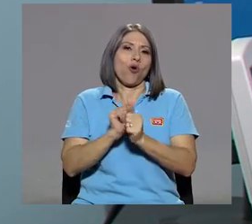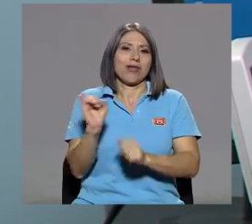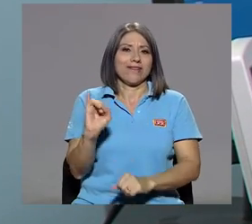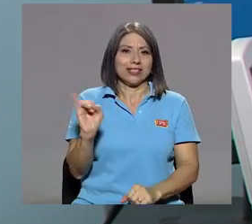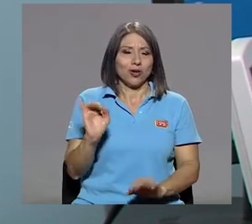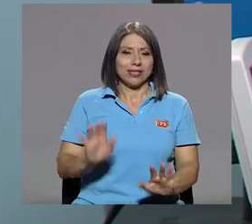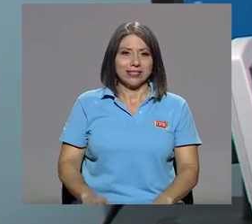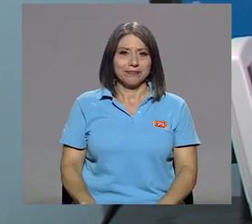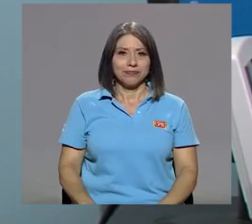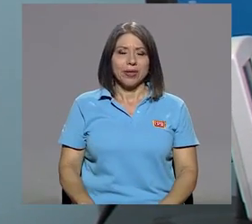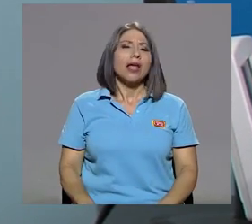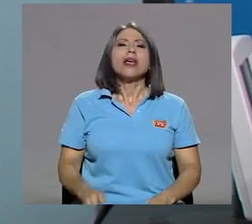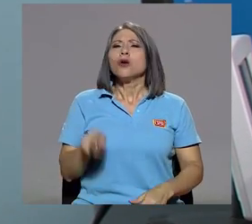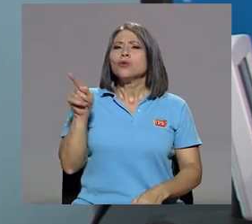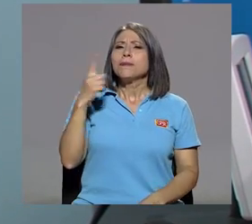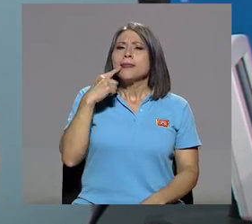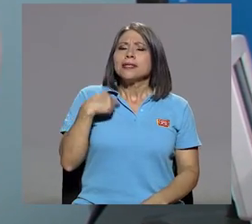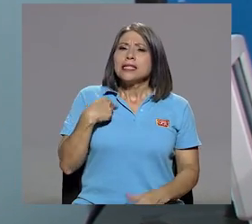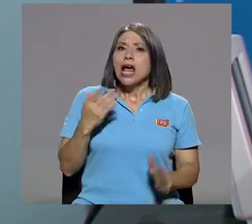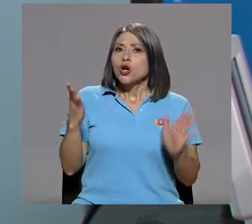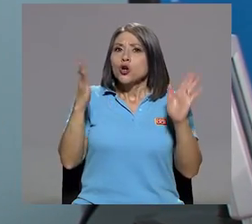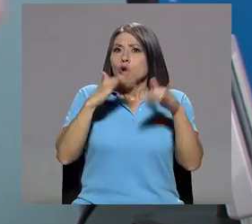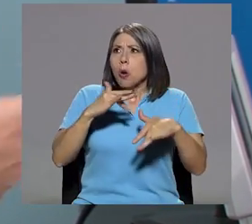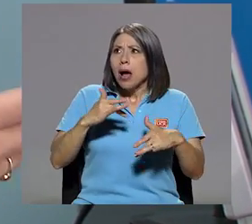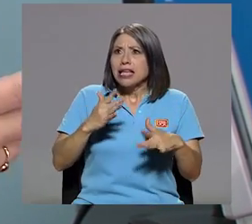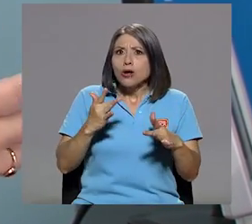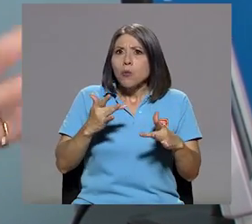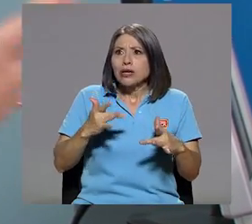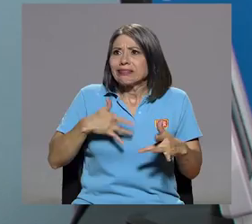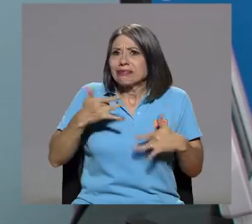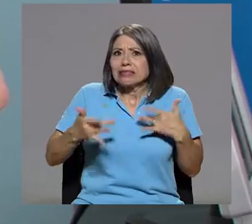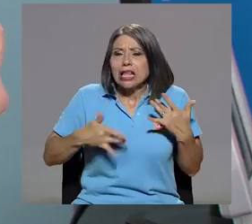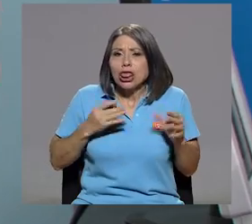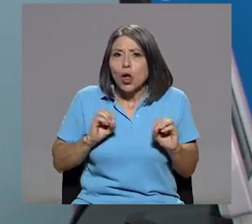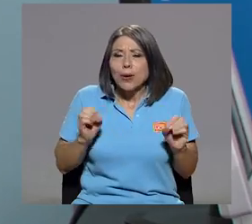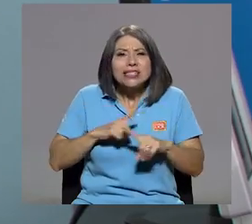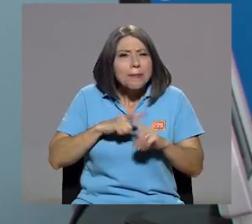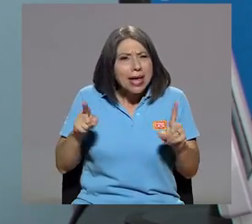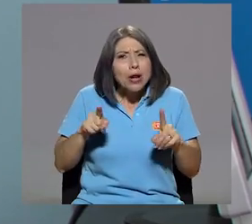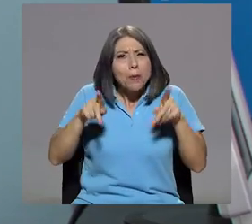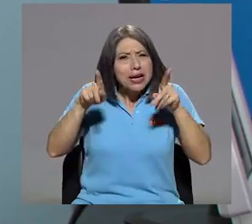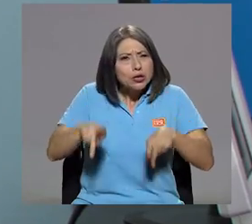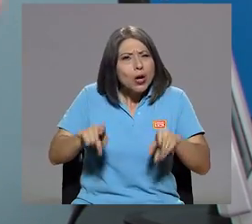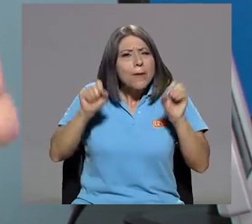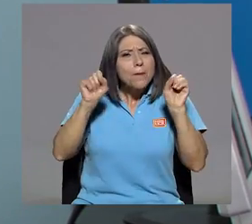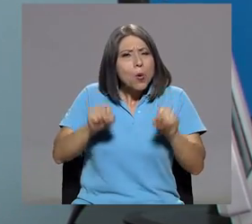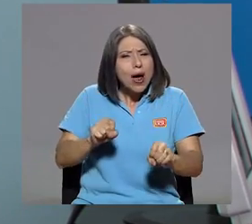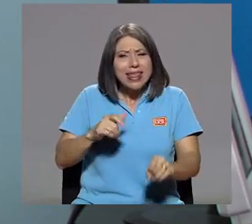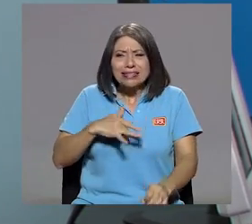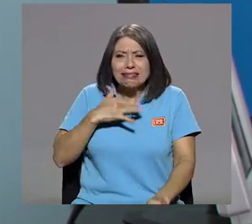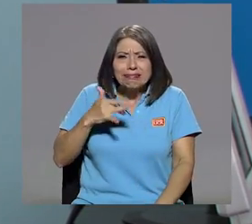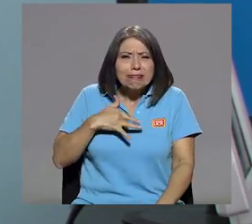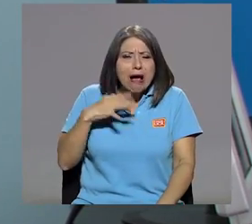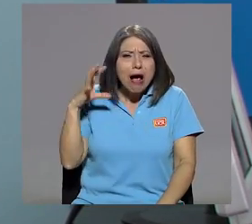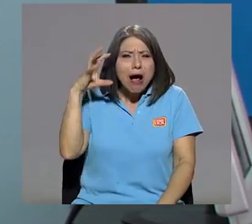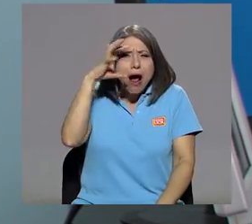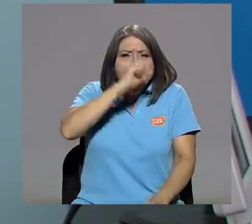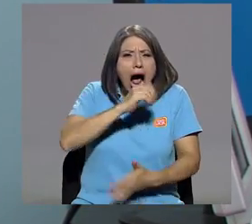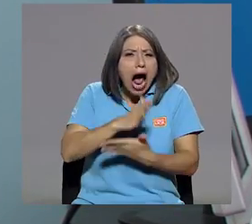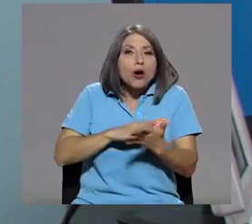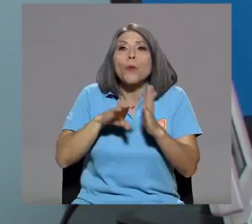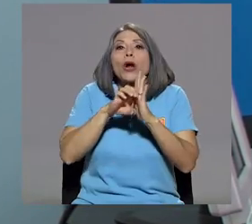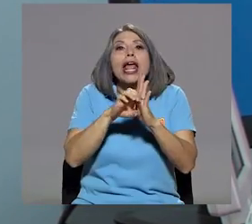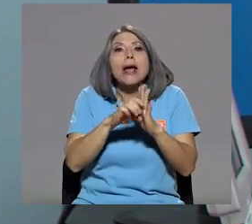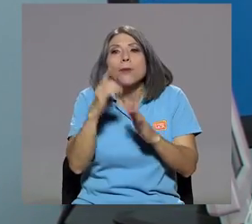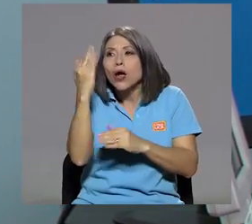no tiene nada que ver con infección. Y hay algo, usted me dice, bueno, que no hay síntomas o que no se siente, pero ¿hay algo que la persona pueda notar, digamos,